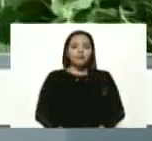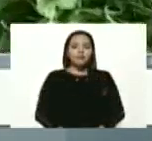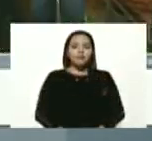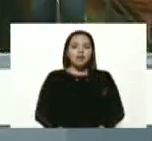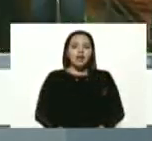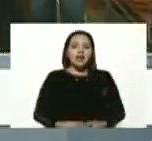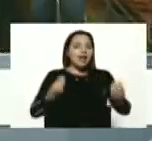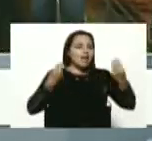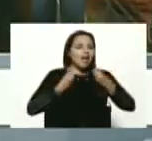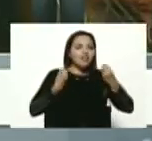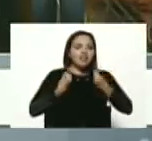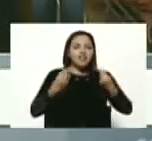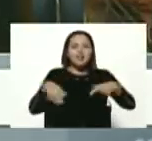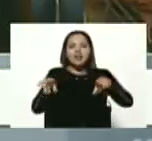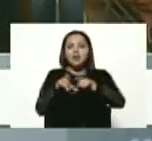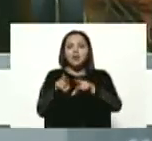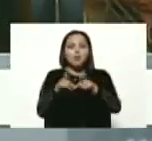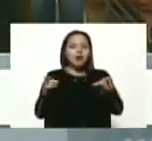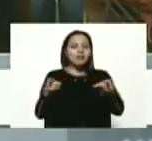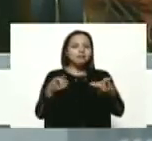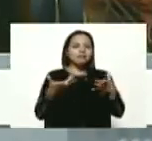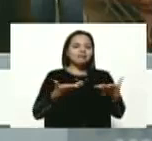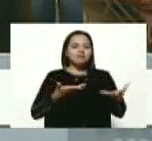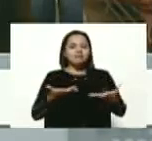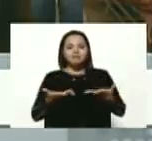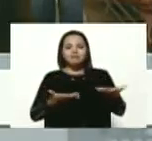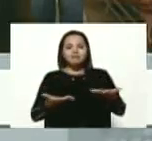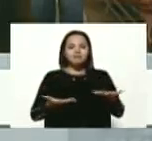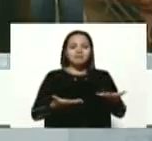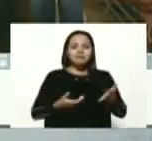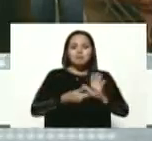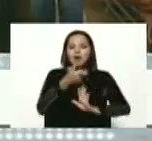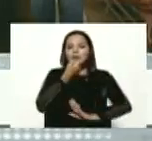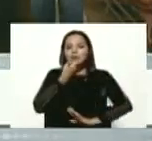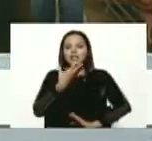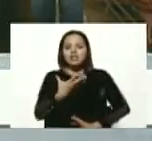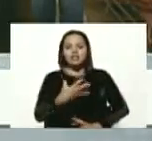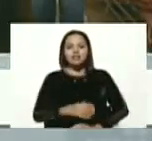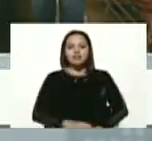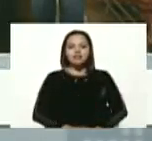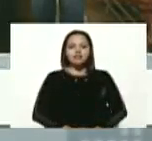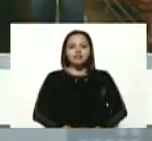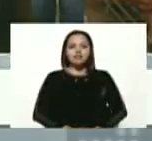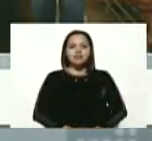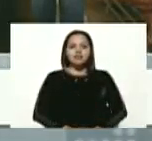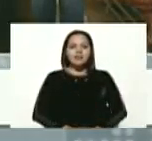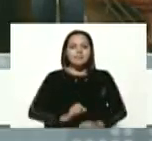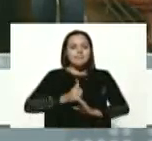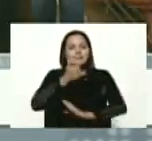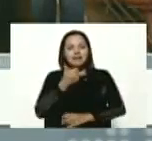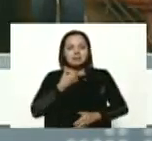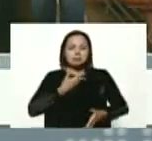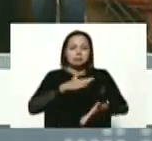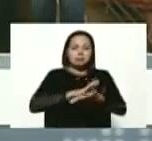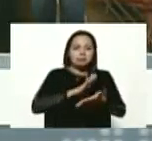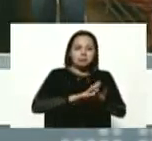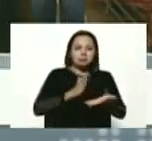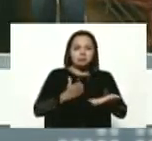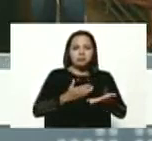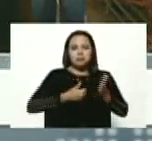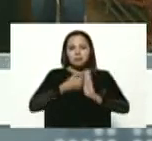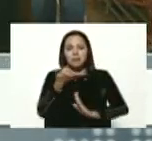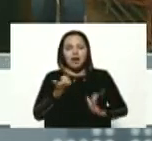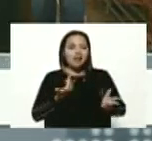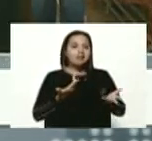se vuelve más bonita, más amena, más